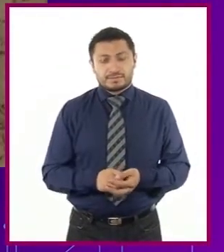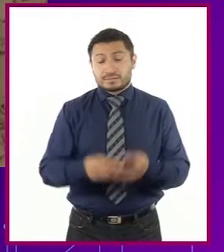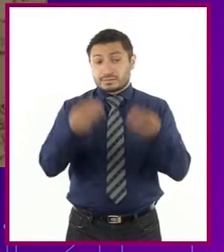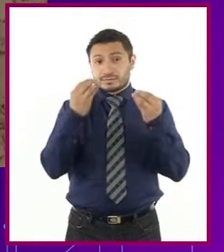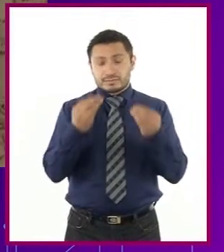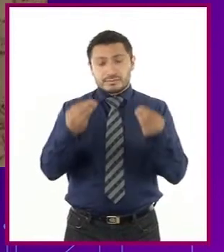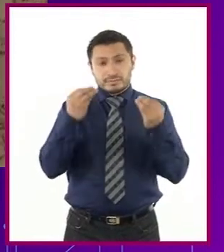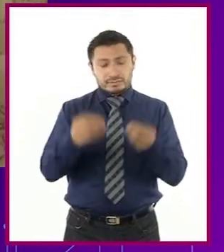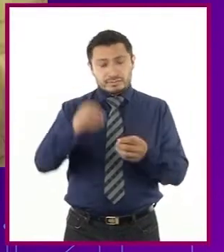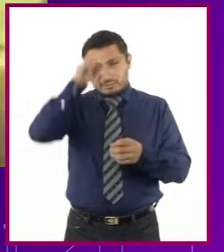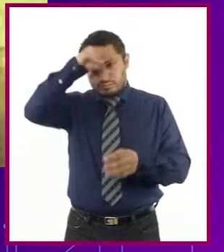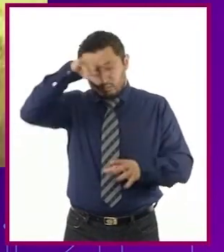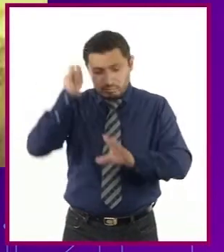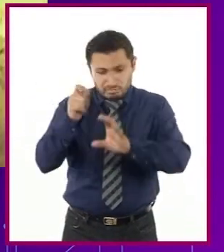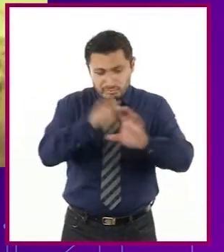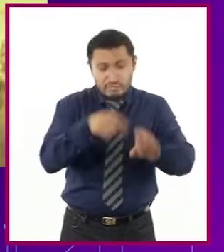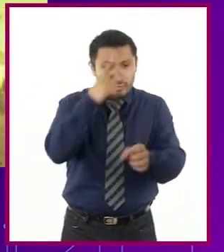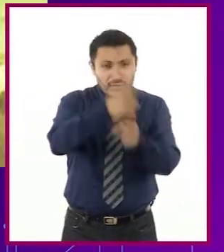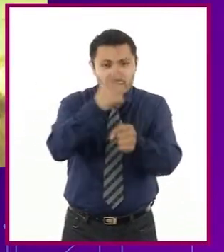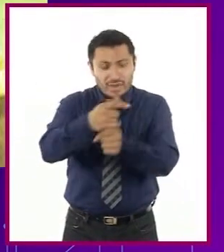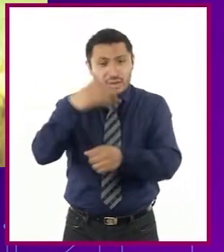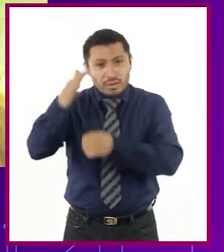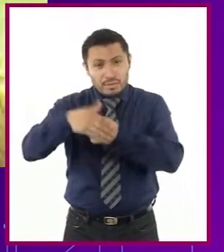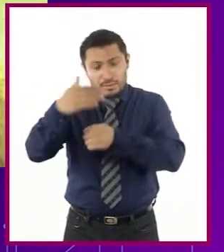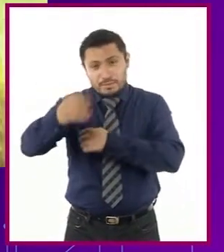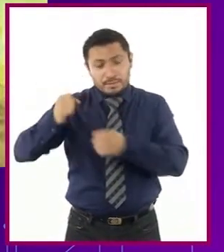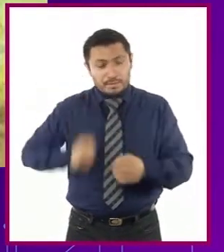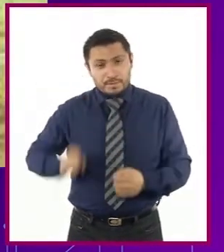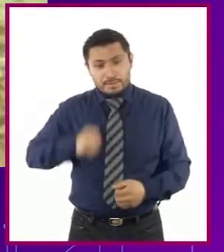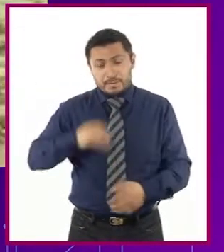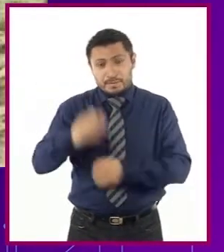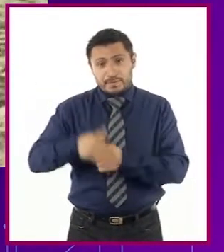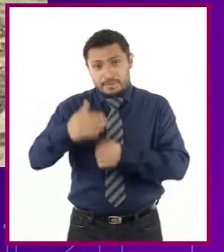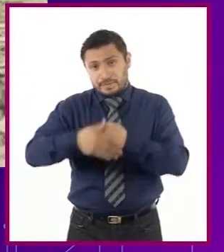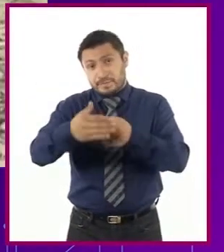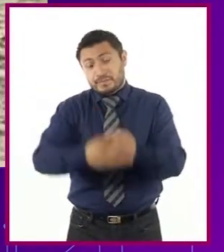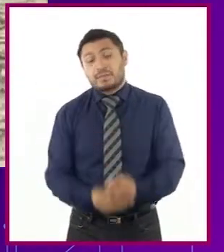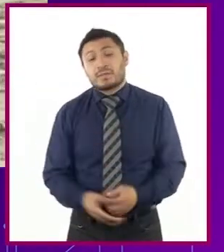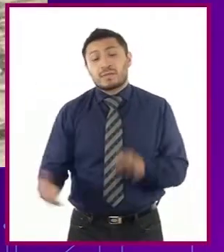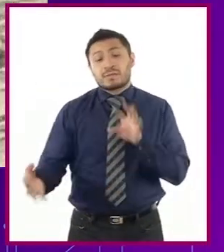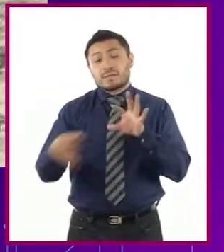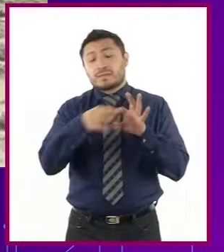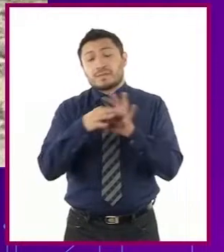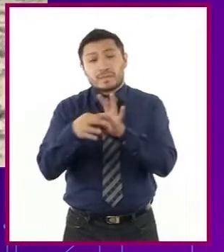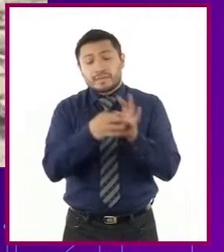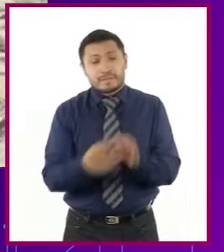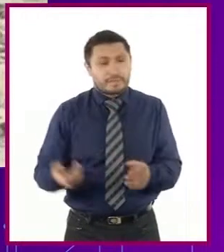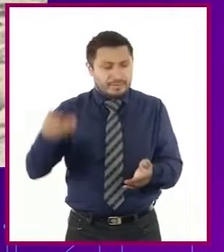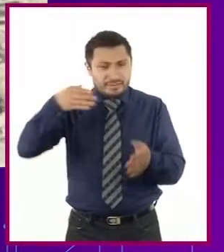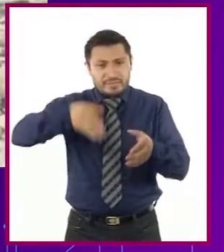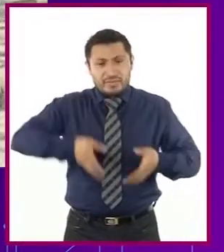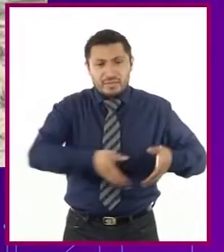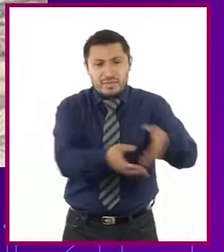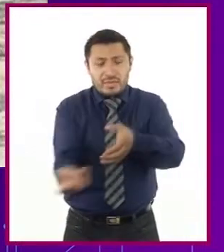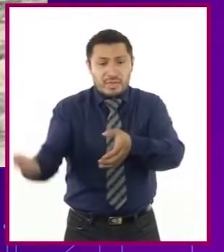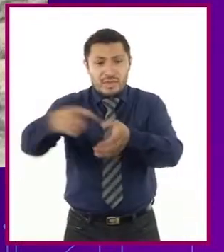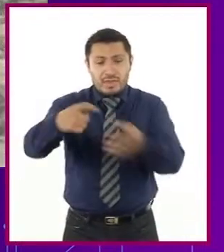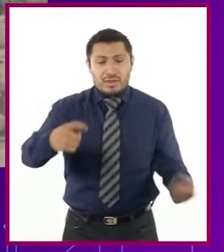Muchas otras minas descubiertas en los siglos posteriores se vincularon a través de ramales a la vía principal.